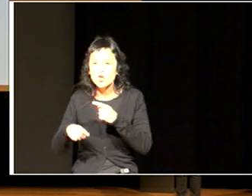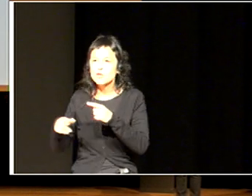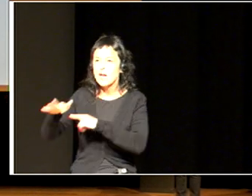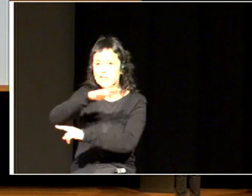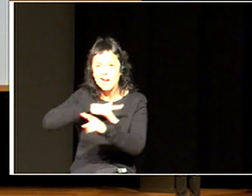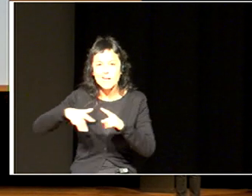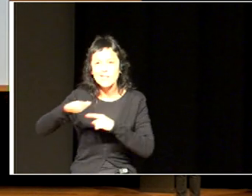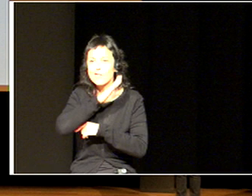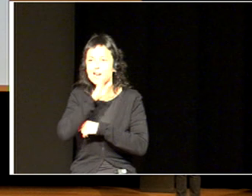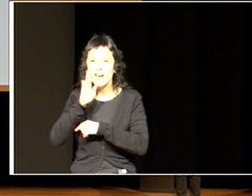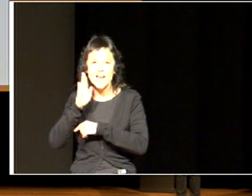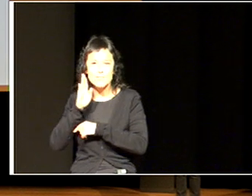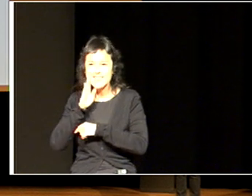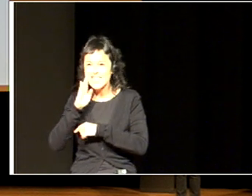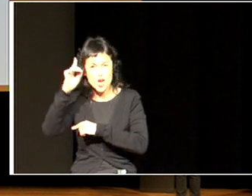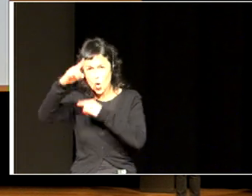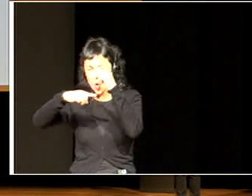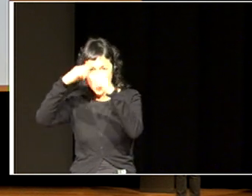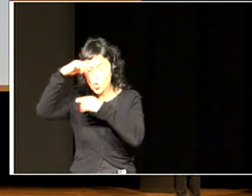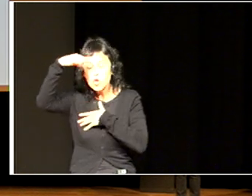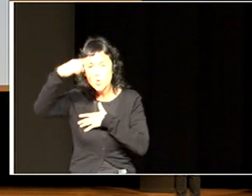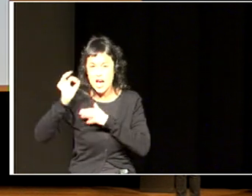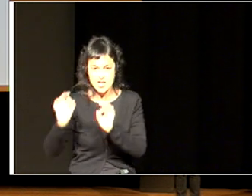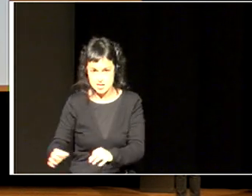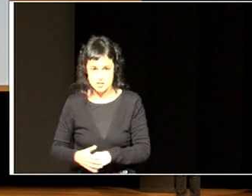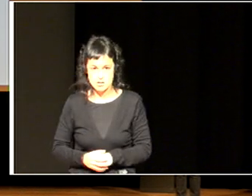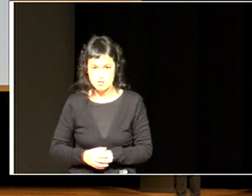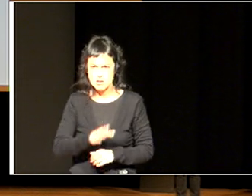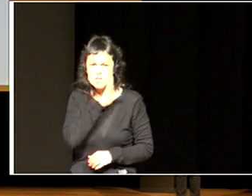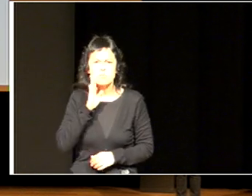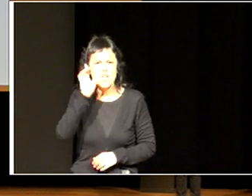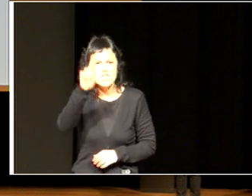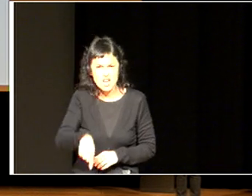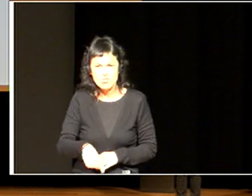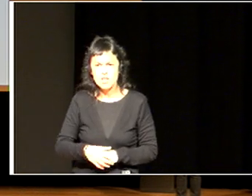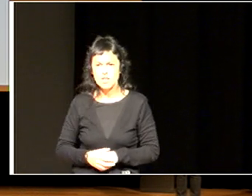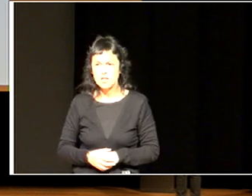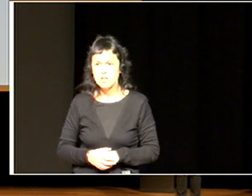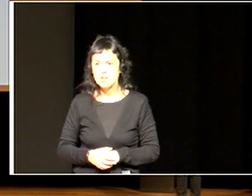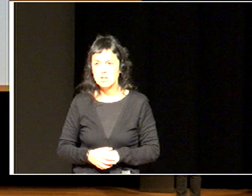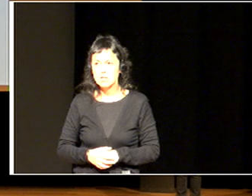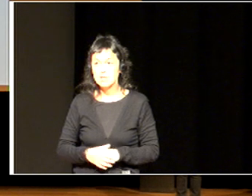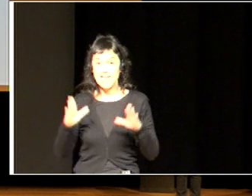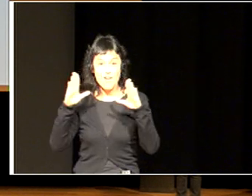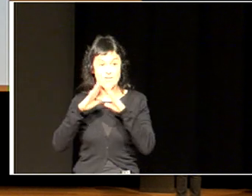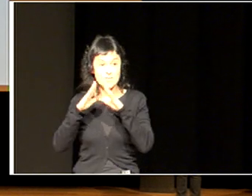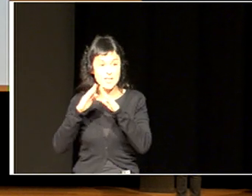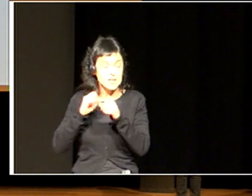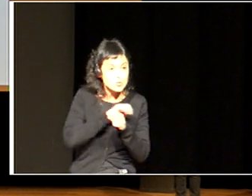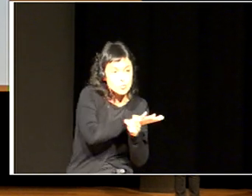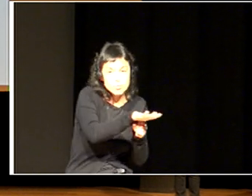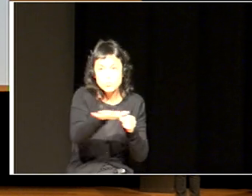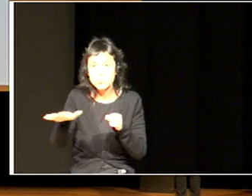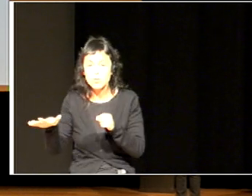absolutamente cultural ser madre también debería entrar por la transversalidad del feminismo y ser madre